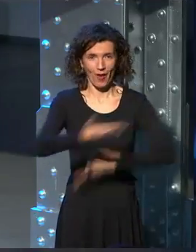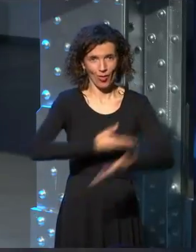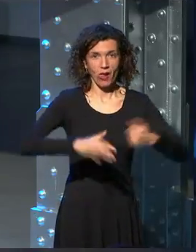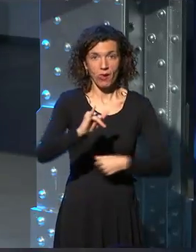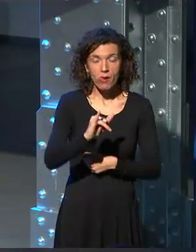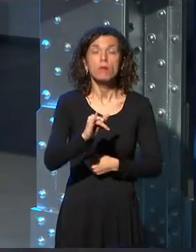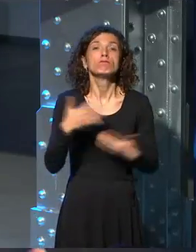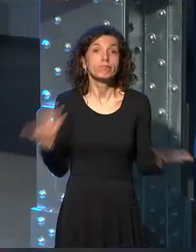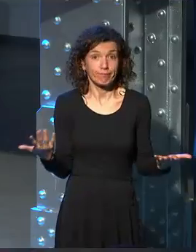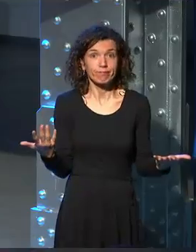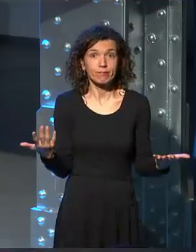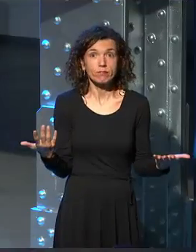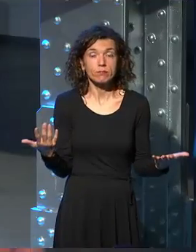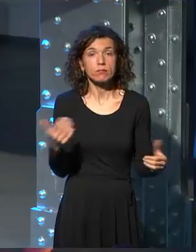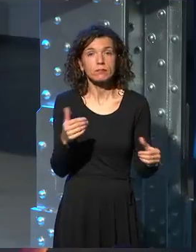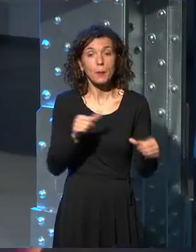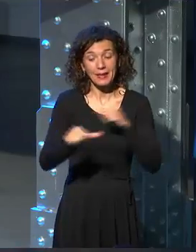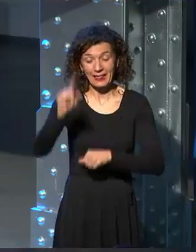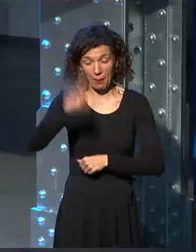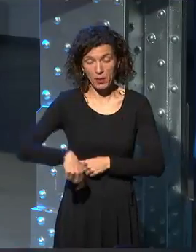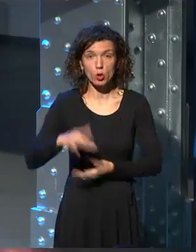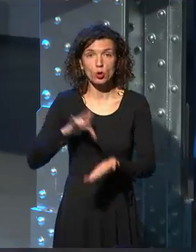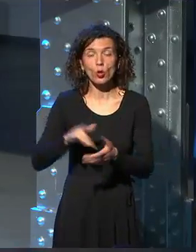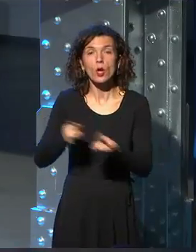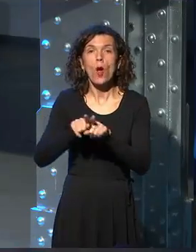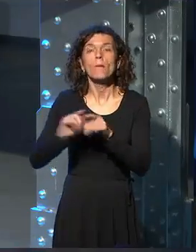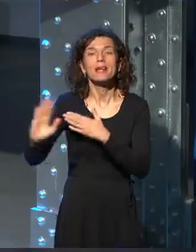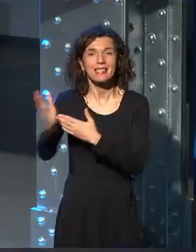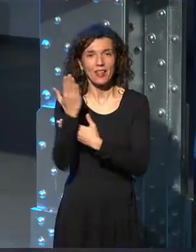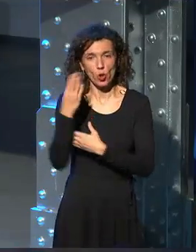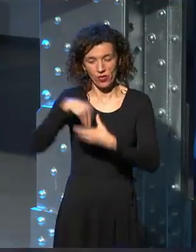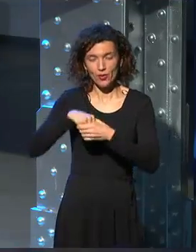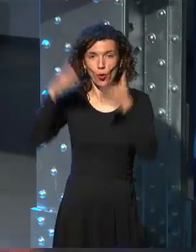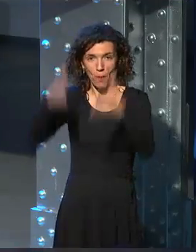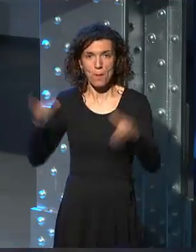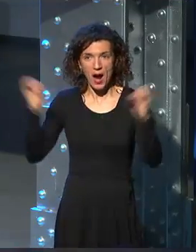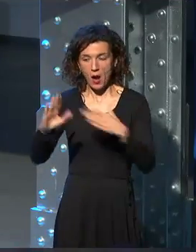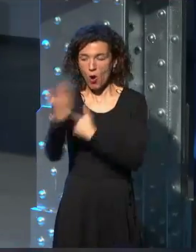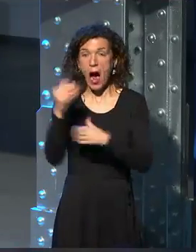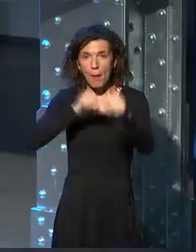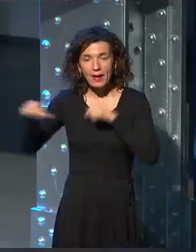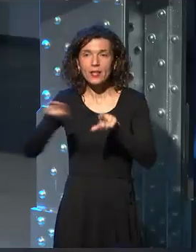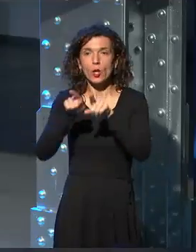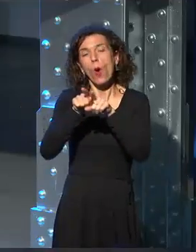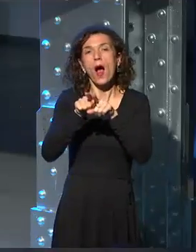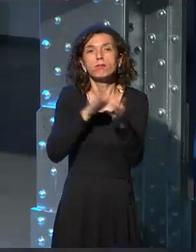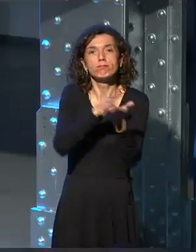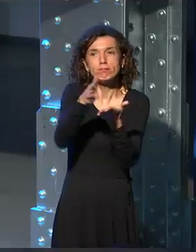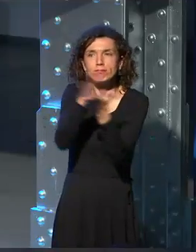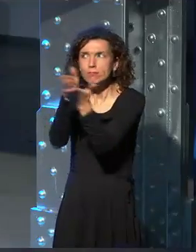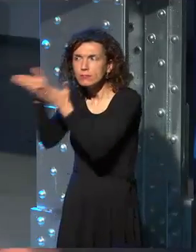Y luego a partir de ahí, pues ya el hecho de tener la carta de presentación de estos magos nos abrió muchas puertas y